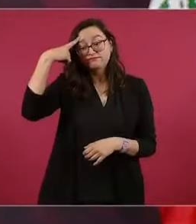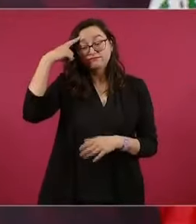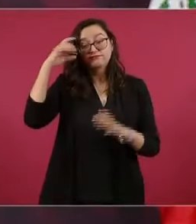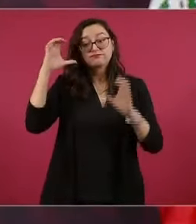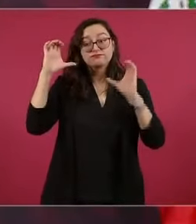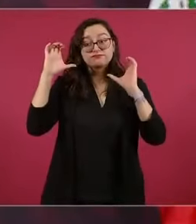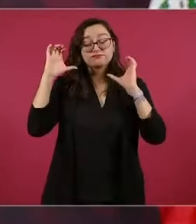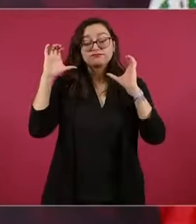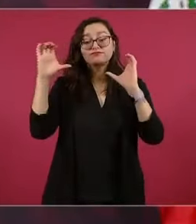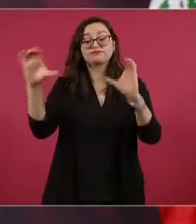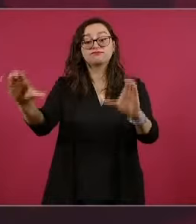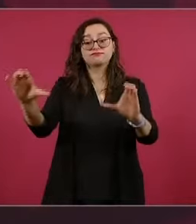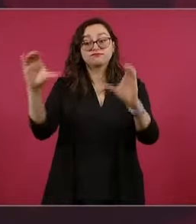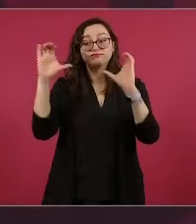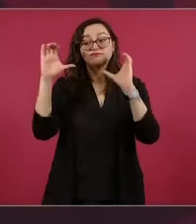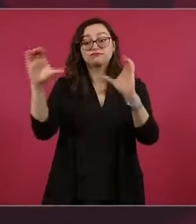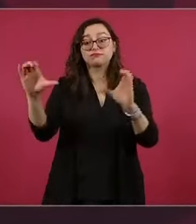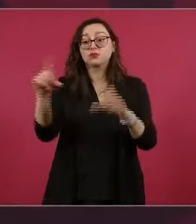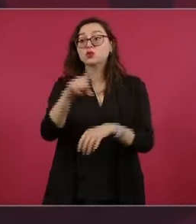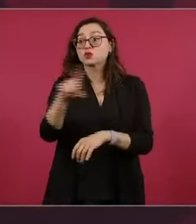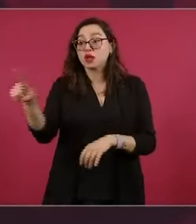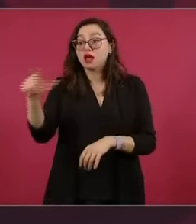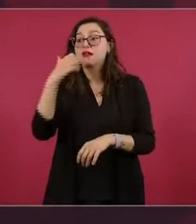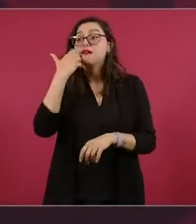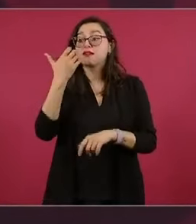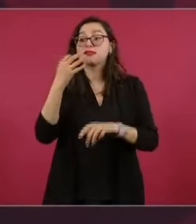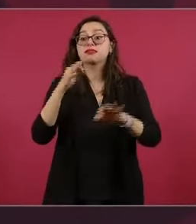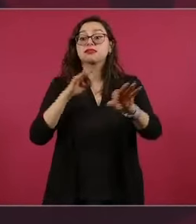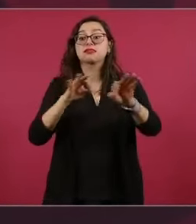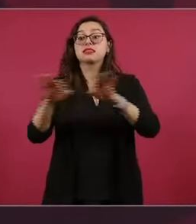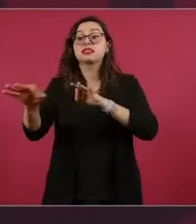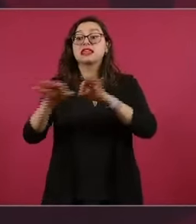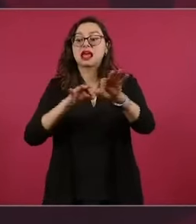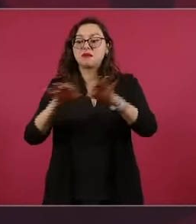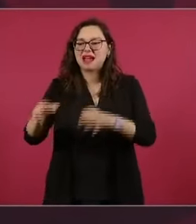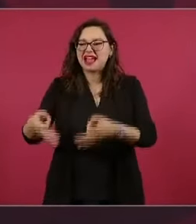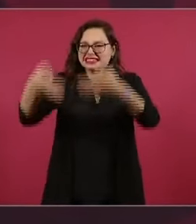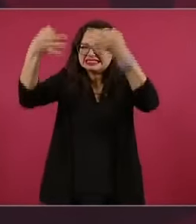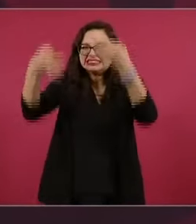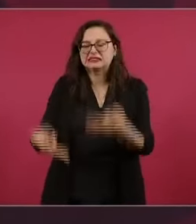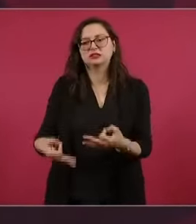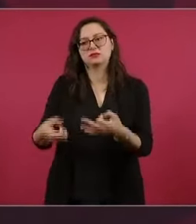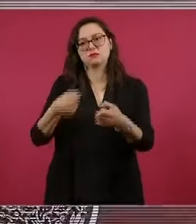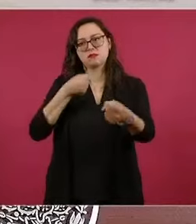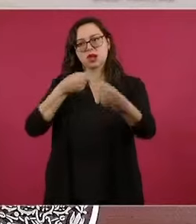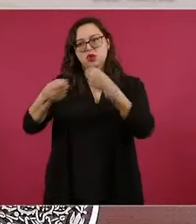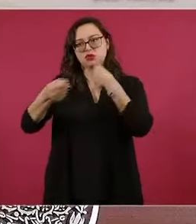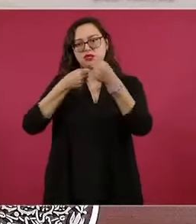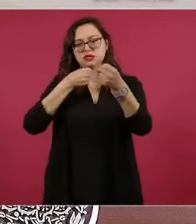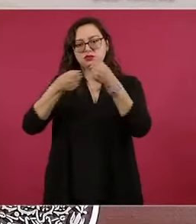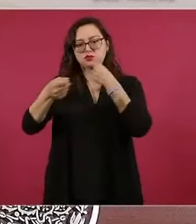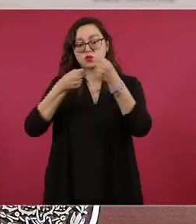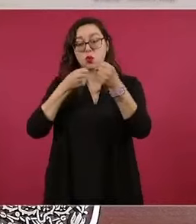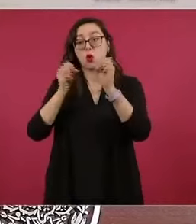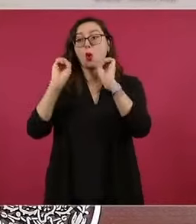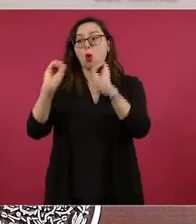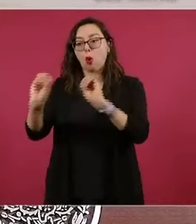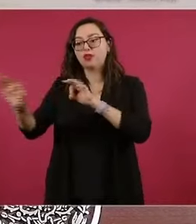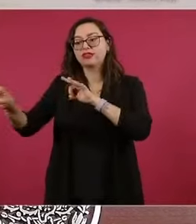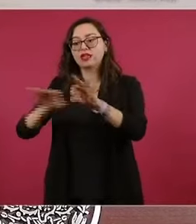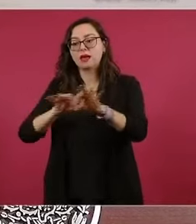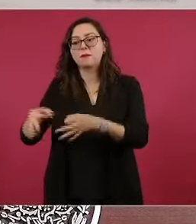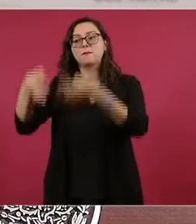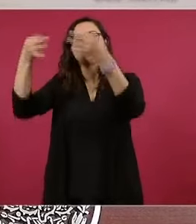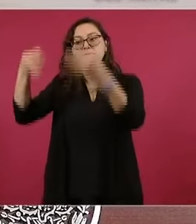cuidado, si van a dedicarse al noble oficio del periodismo, de la política,